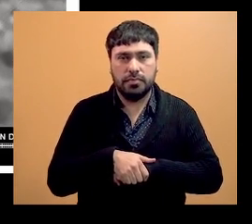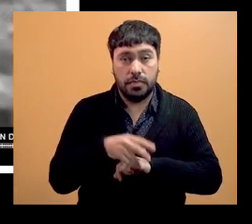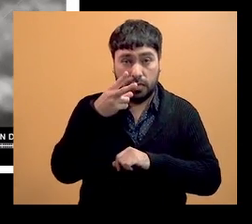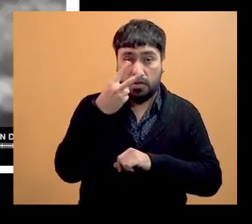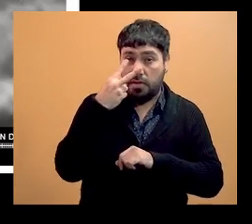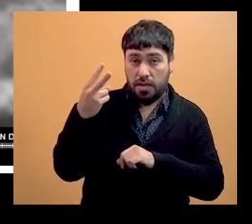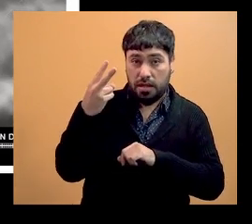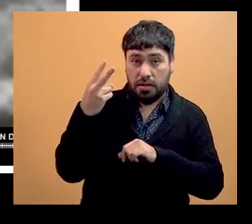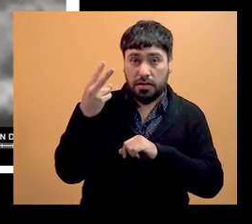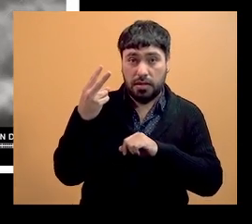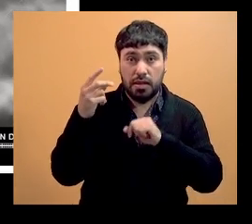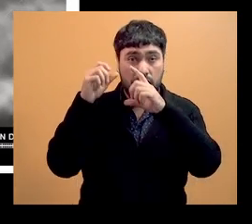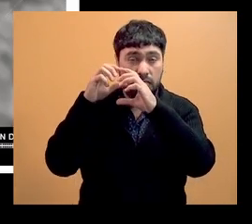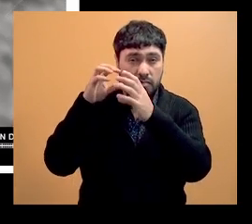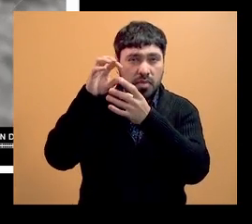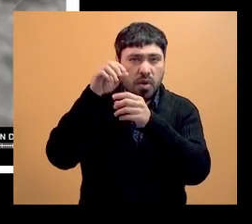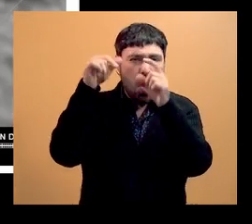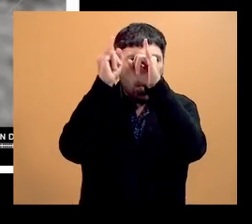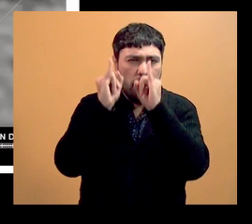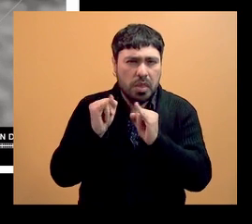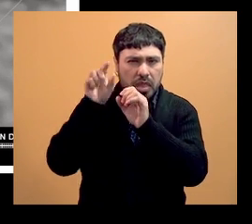llegar exactamente el módulo lunar.